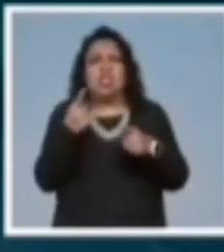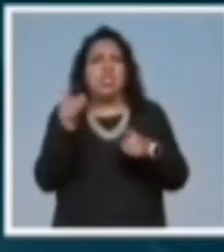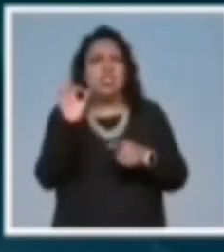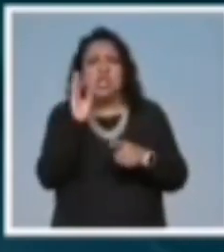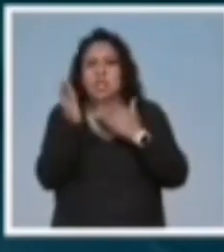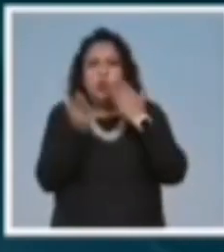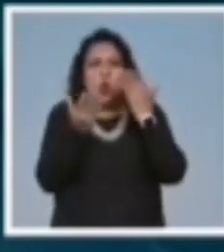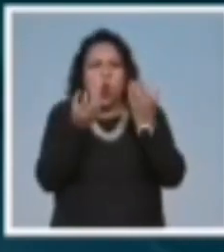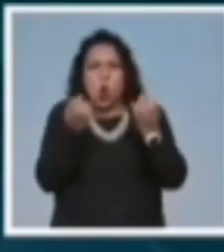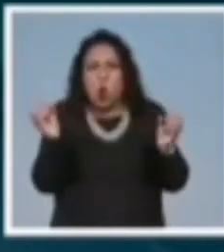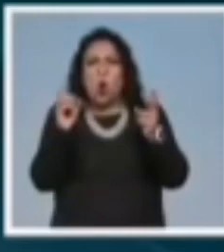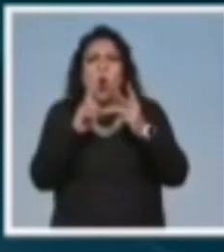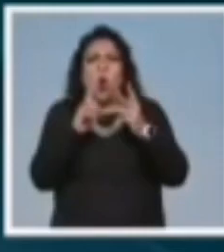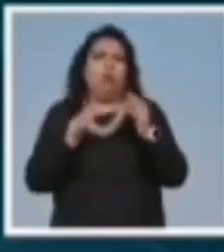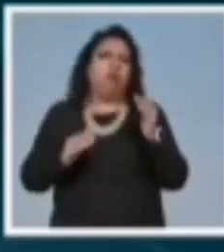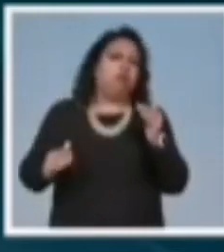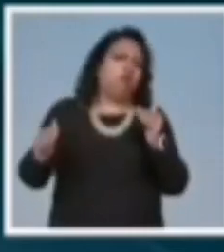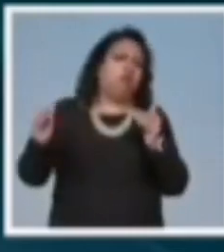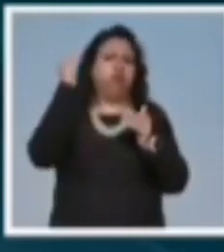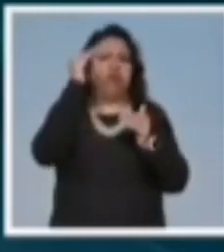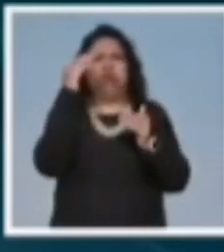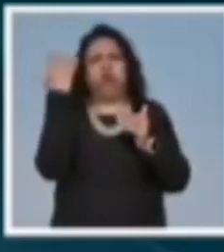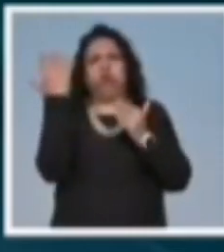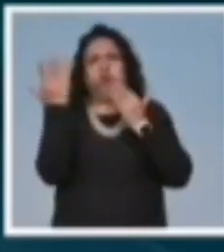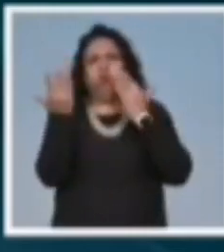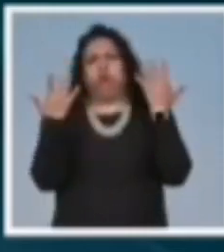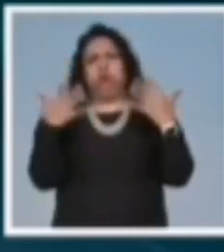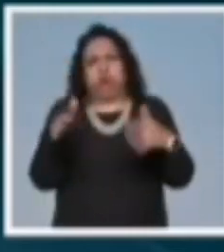grado de estudios hasta el que tiene